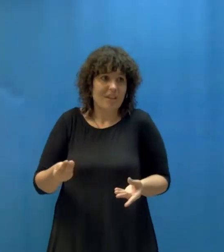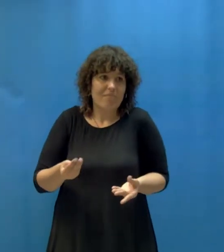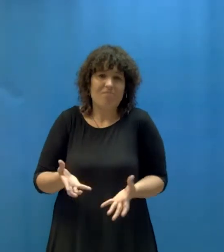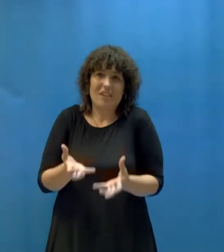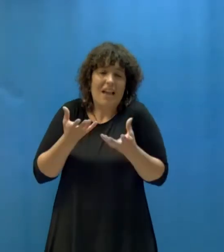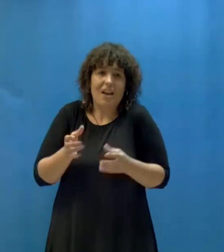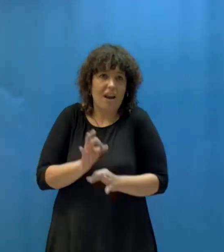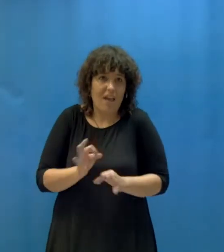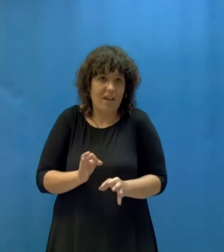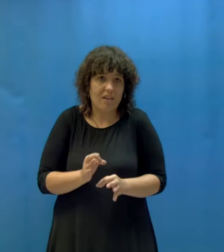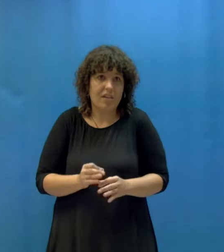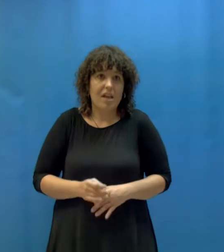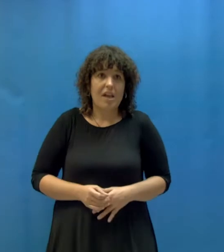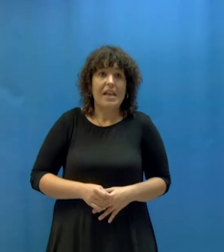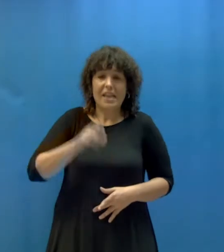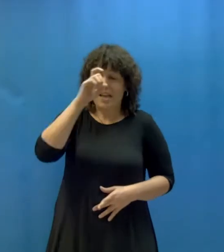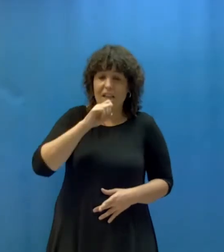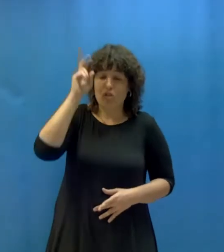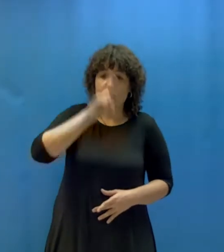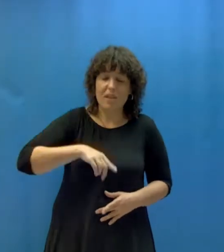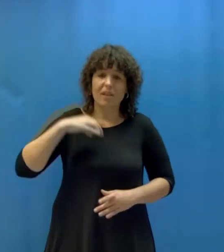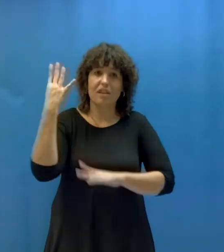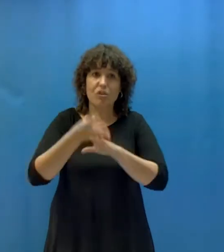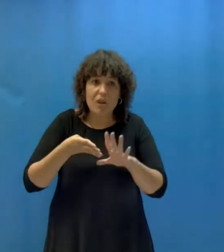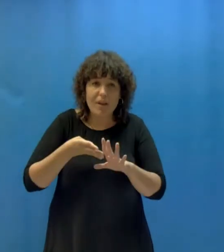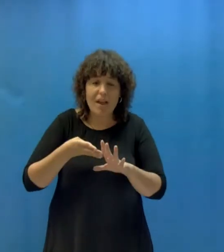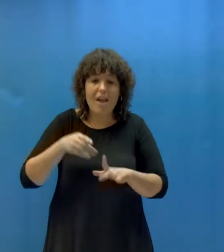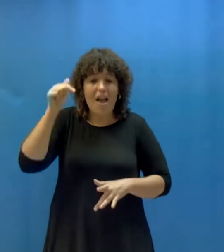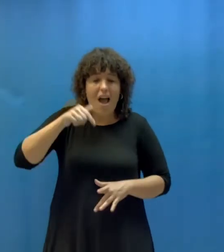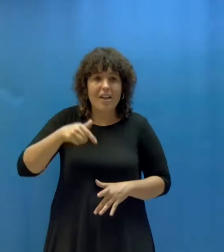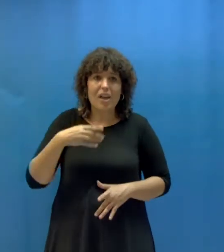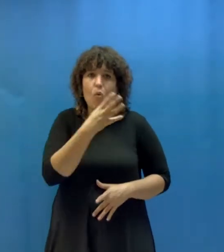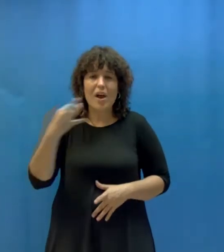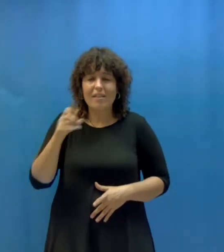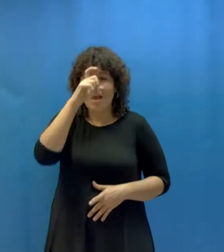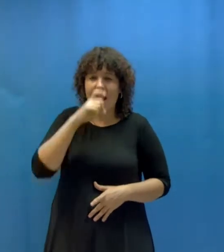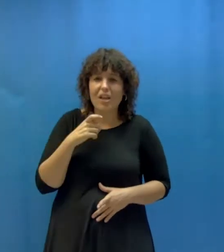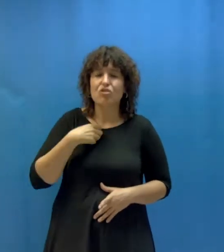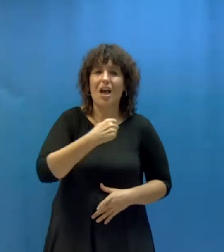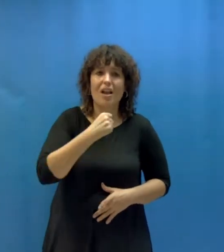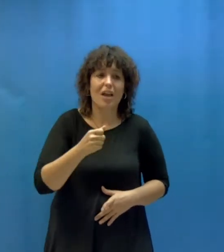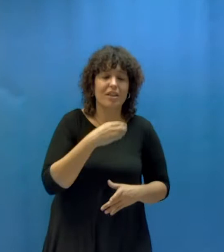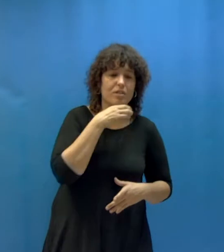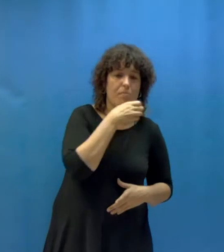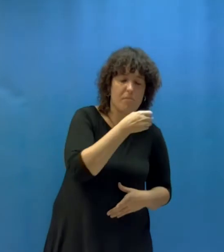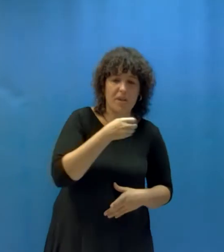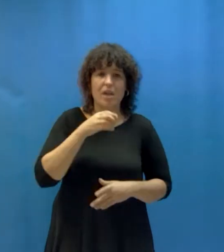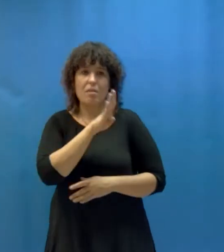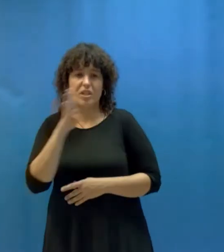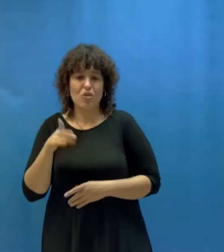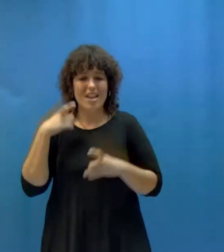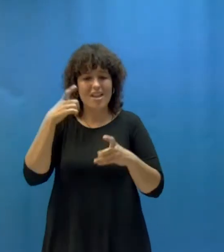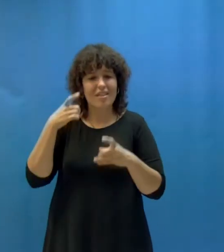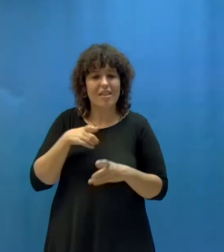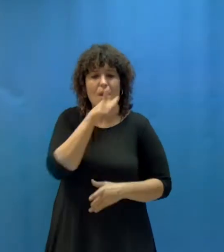y en 2019 esta ciudad habrá tenido durante 40 años alcaldes socialistas y el Partido Popular que han intentado gobernar para una mayoría, que han intentado